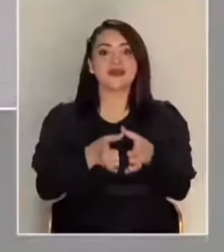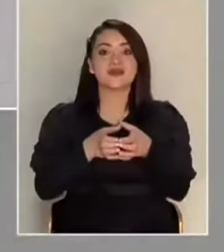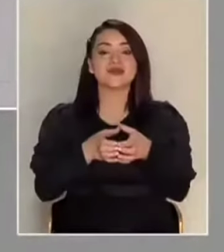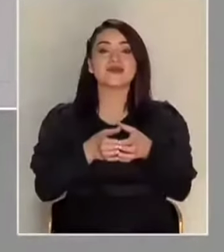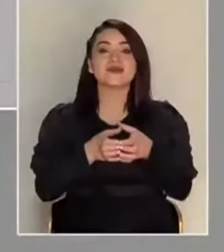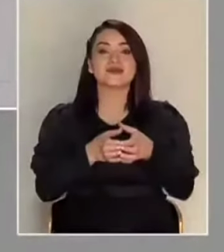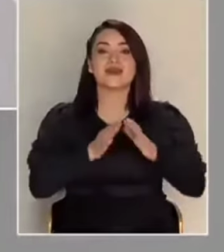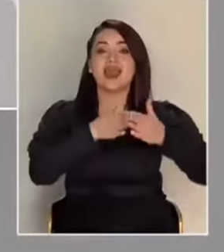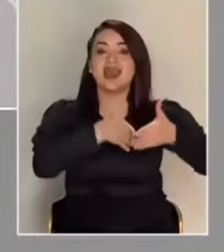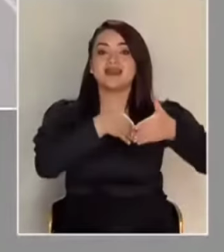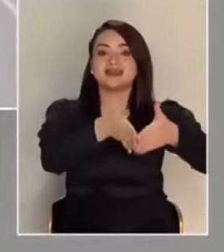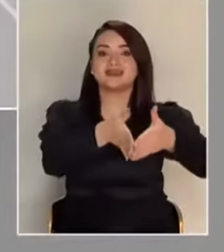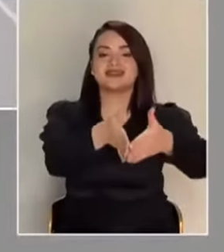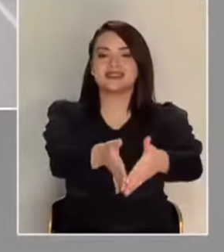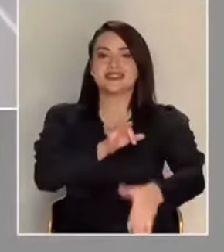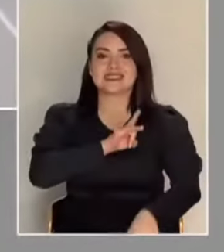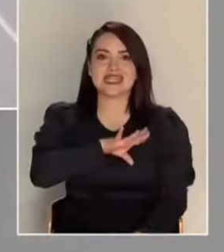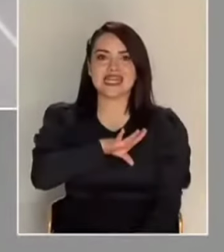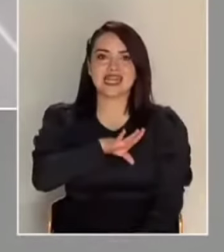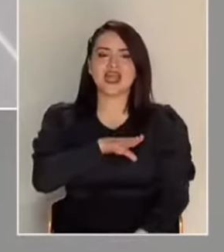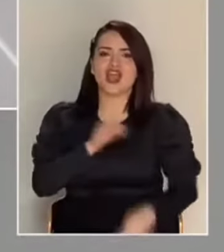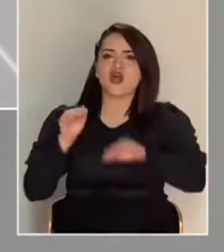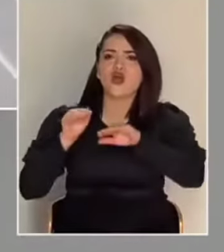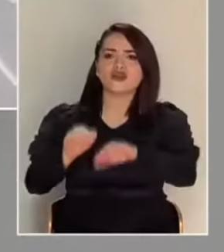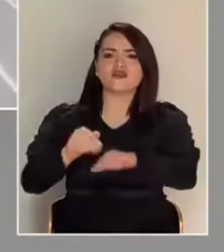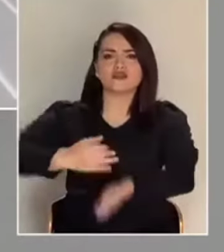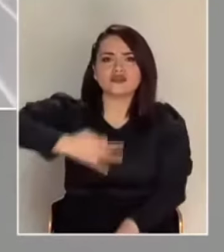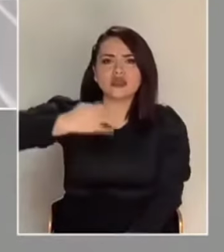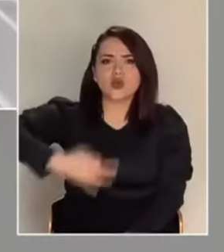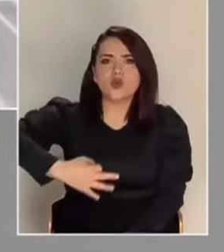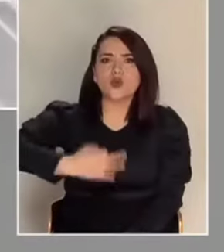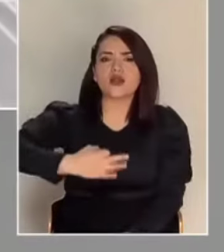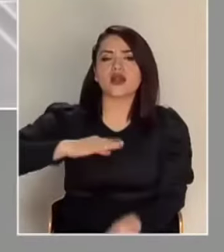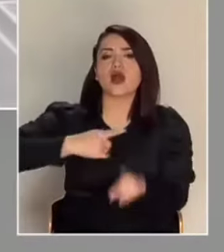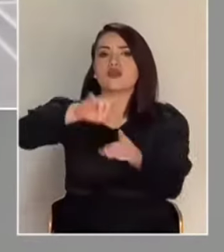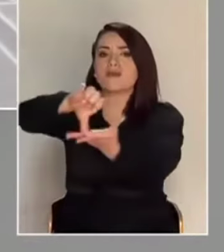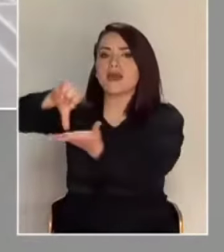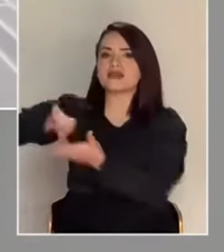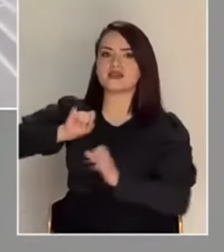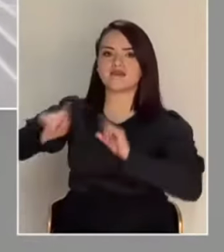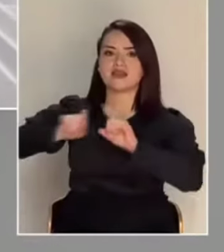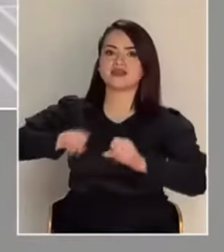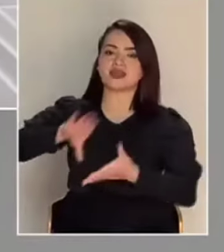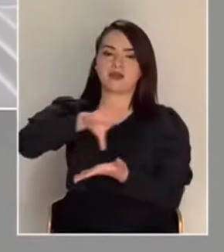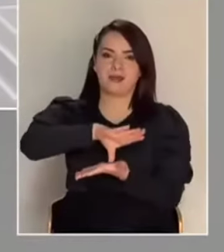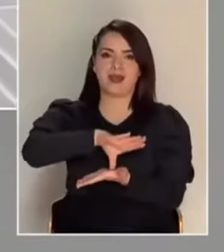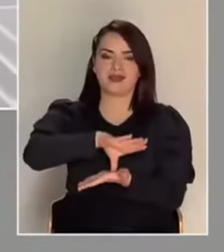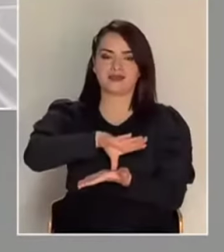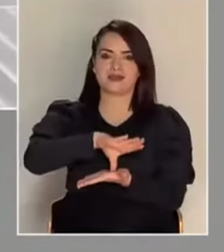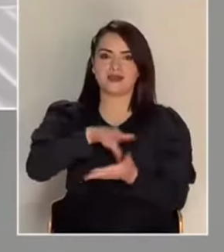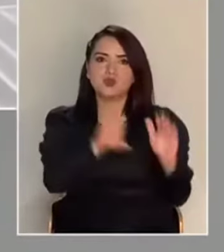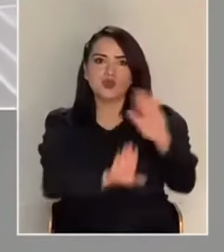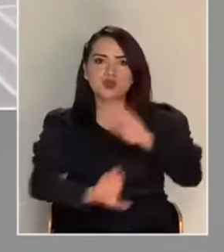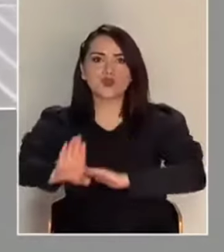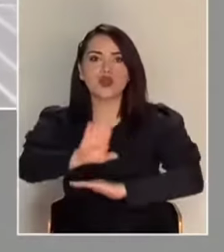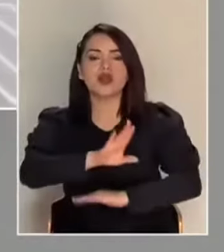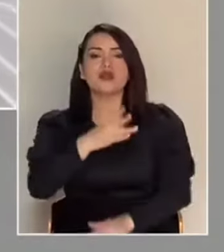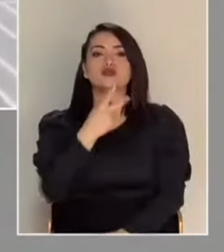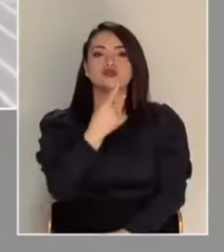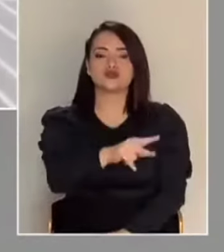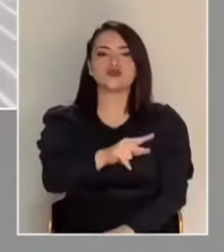Como misión fundamental contribuir a la seguridad exterior y defensa del país en resguardo de su